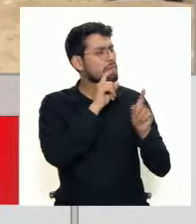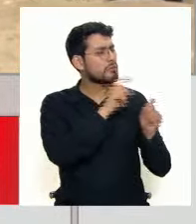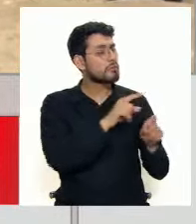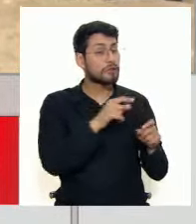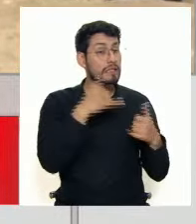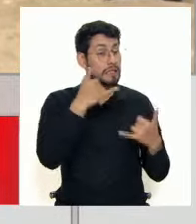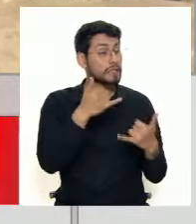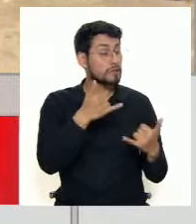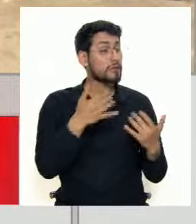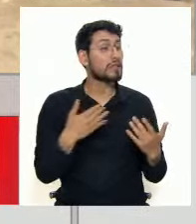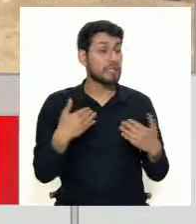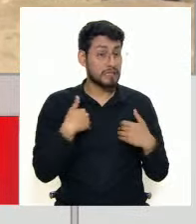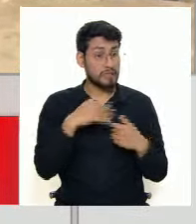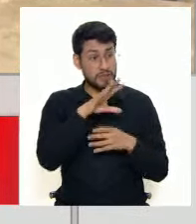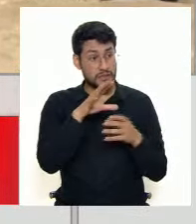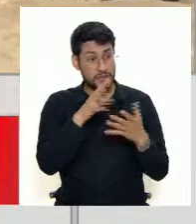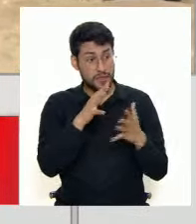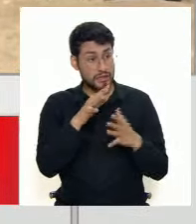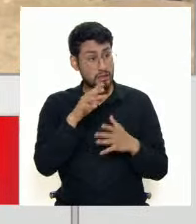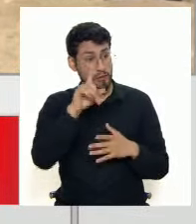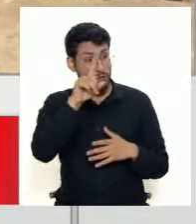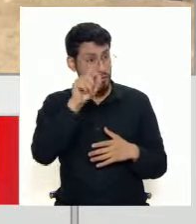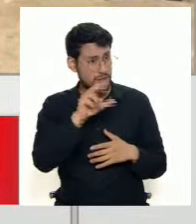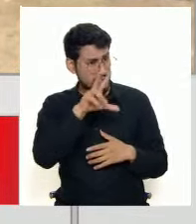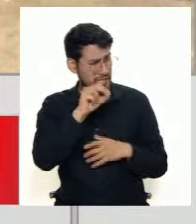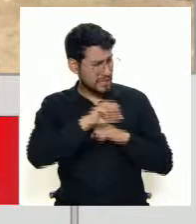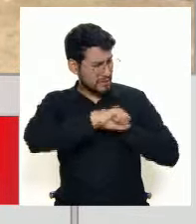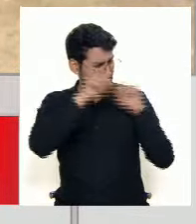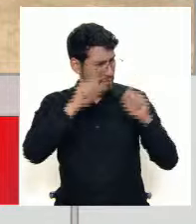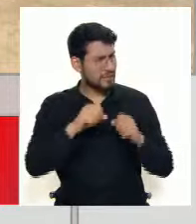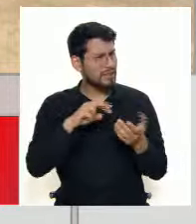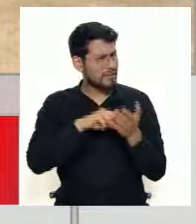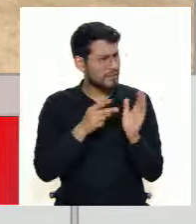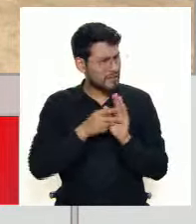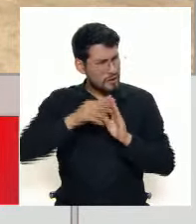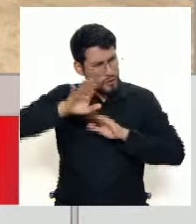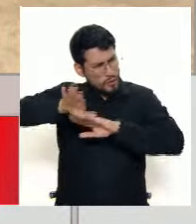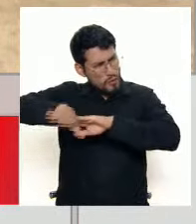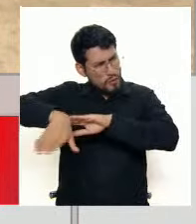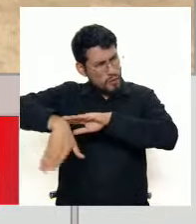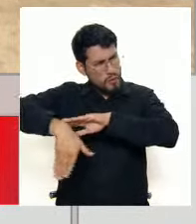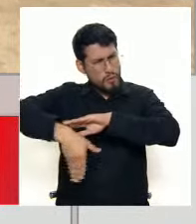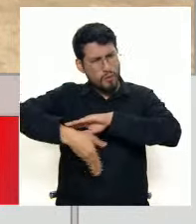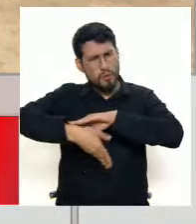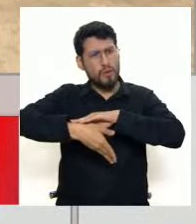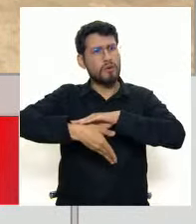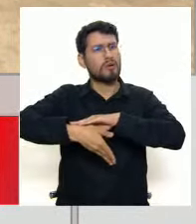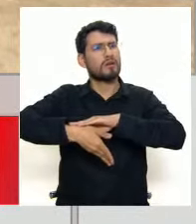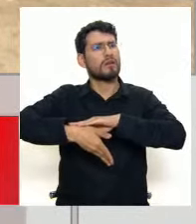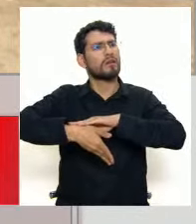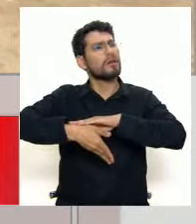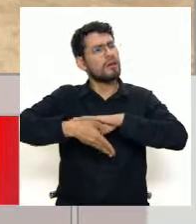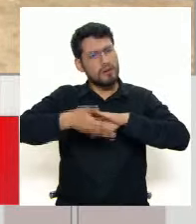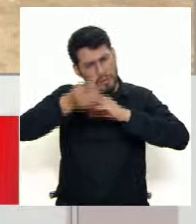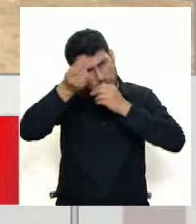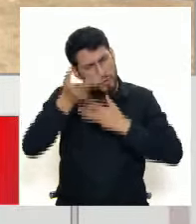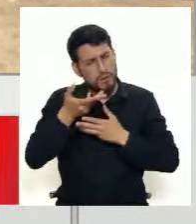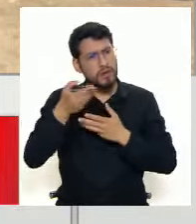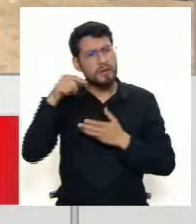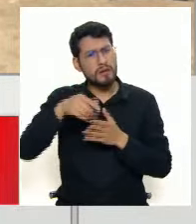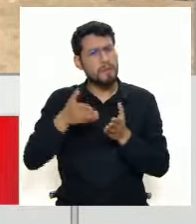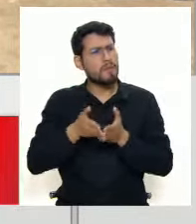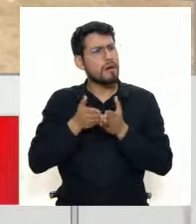las informaciones, 1:30 de la mañana, ¿no? O sea, está de noche. Sí. Y digamos, se tiene conocimiento de